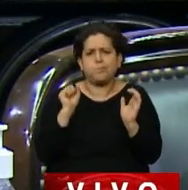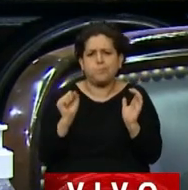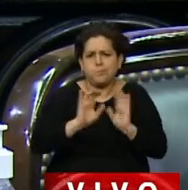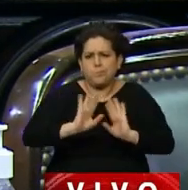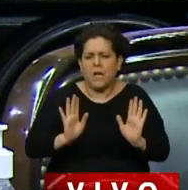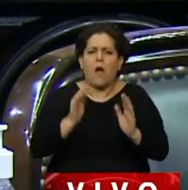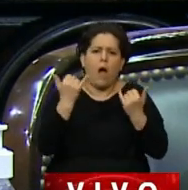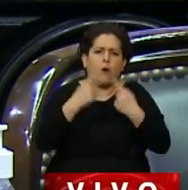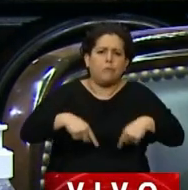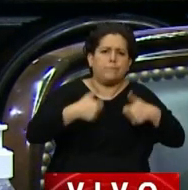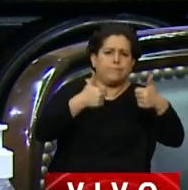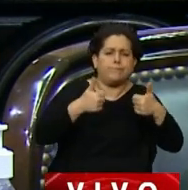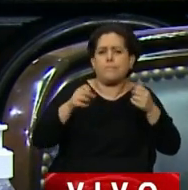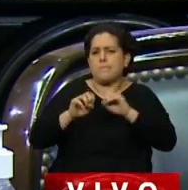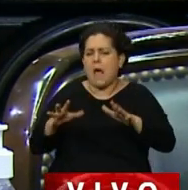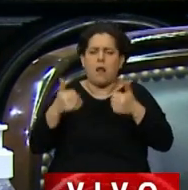las virtudes y las bondades que tiene.